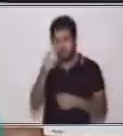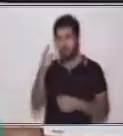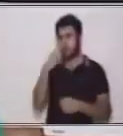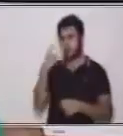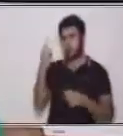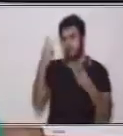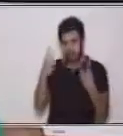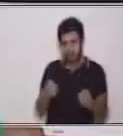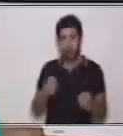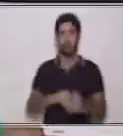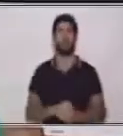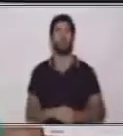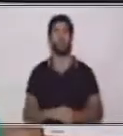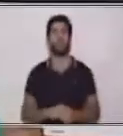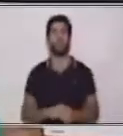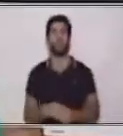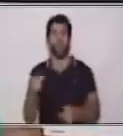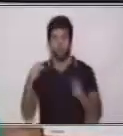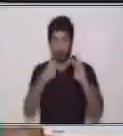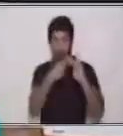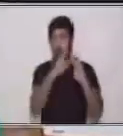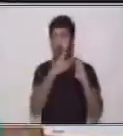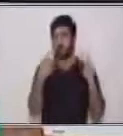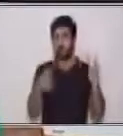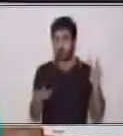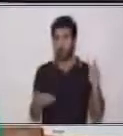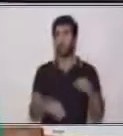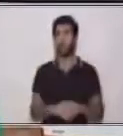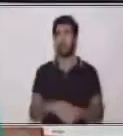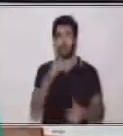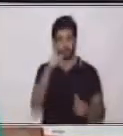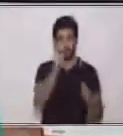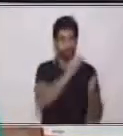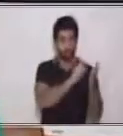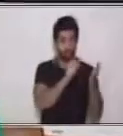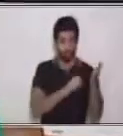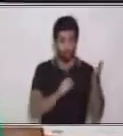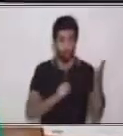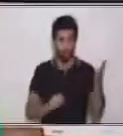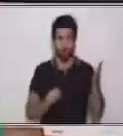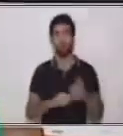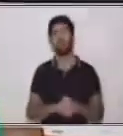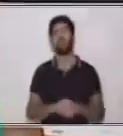Escuchemos. Atento. Ya llevamos dos. ¿Lo estás anotando?